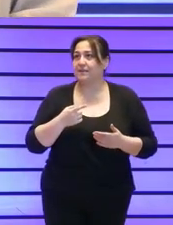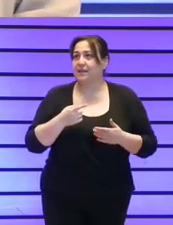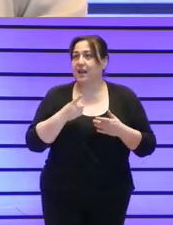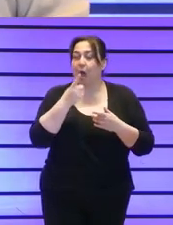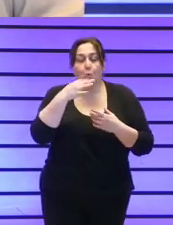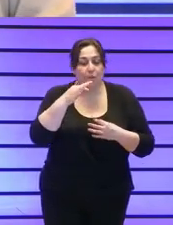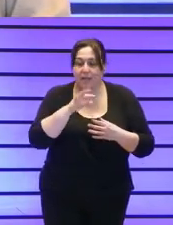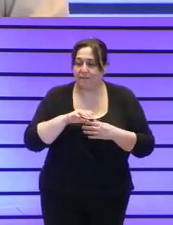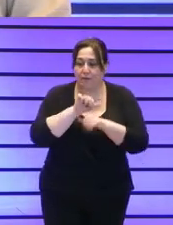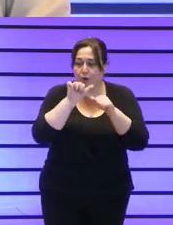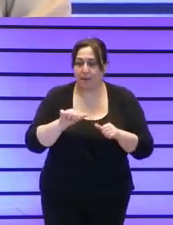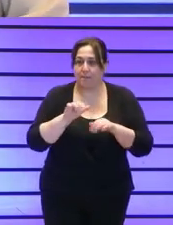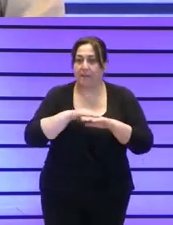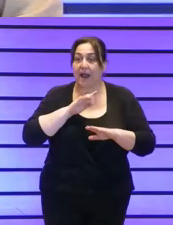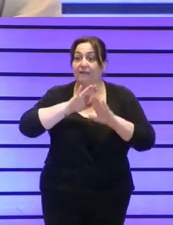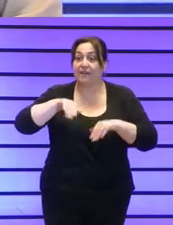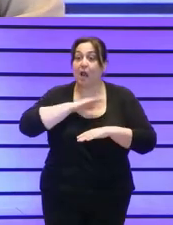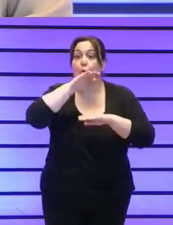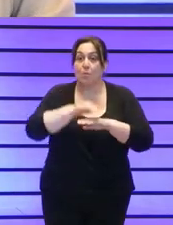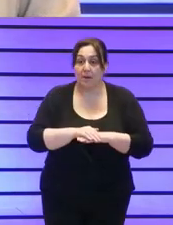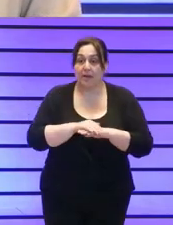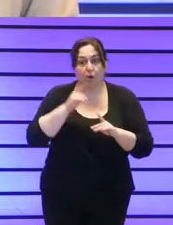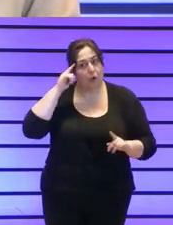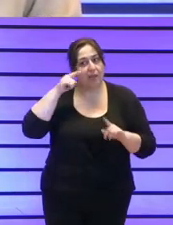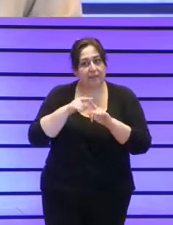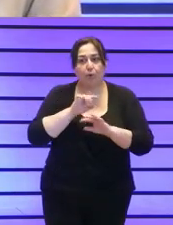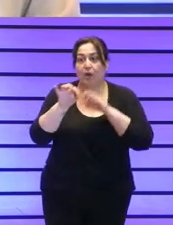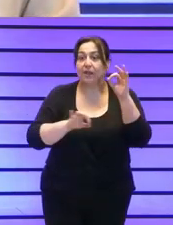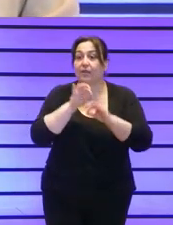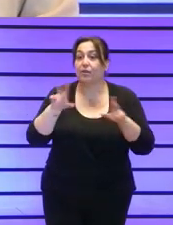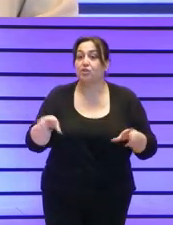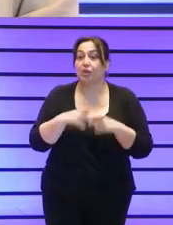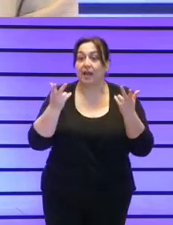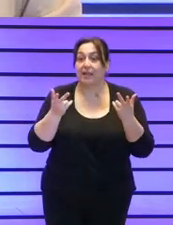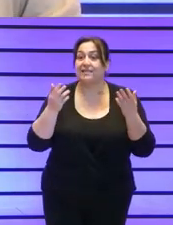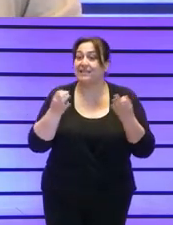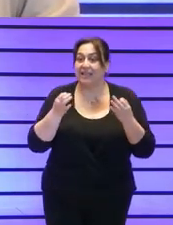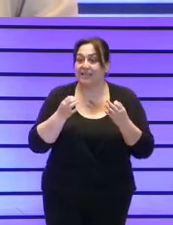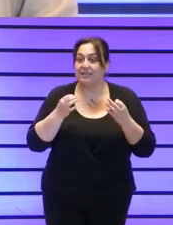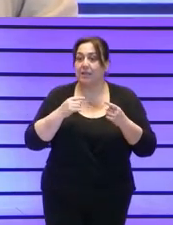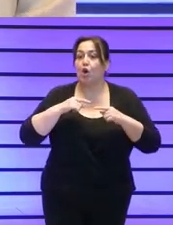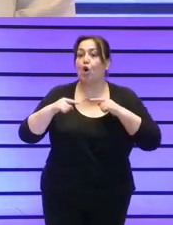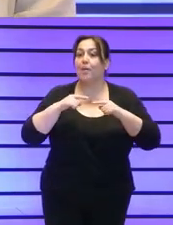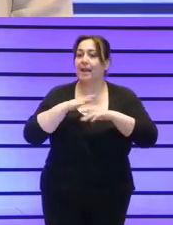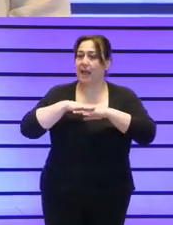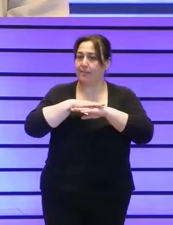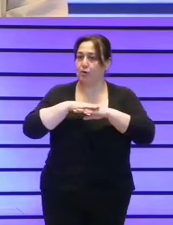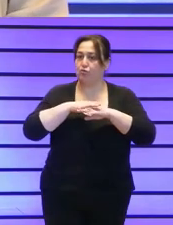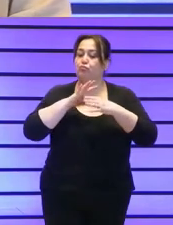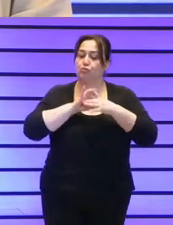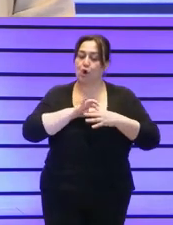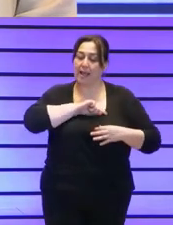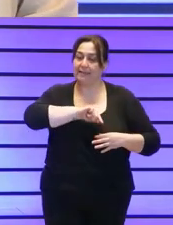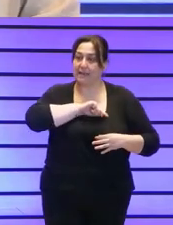la única manera de cumplir la misión de las organizaciones sociales es gobernándose éticamente, eso es el buen